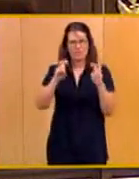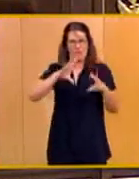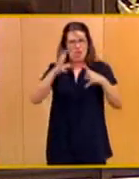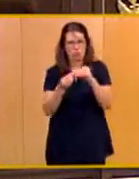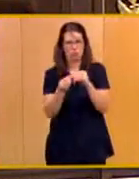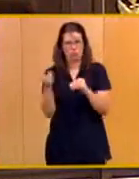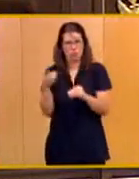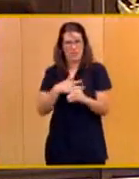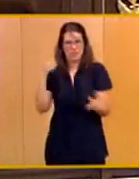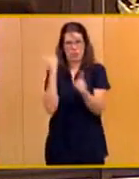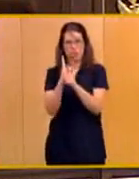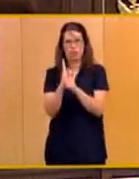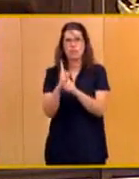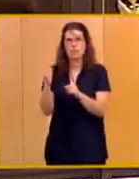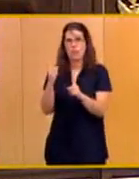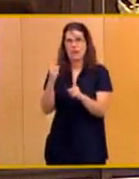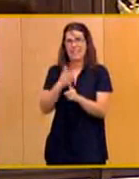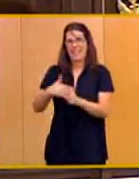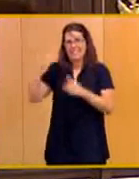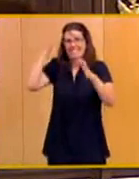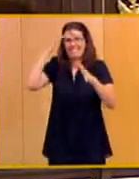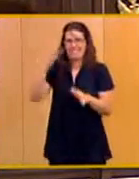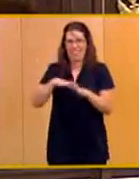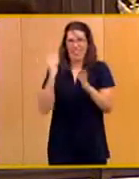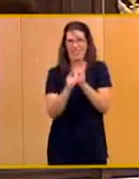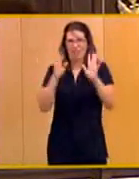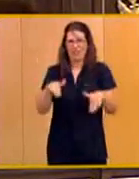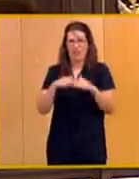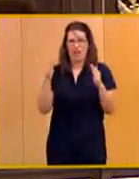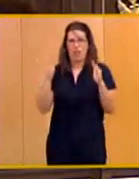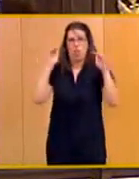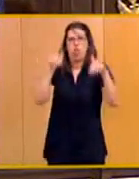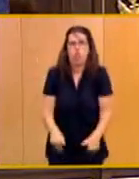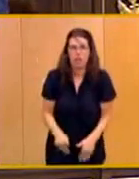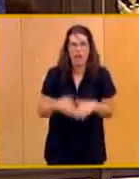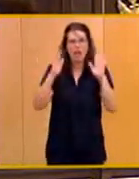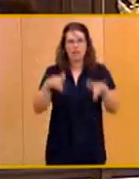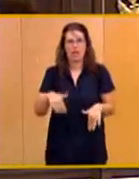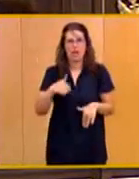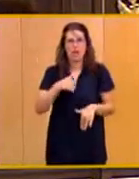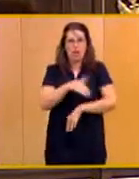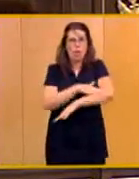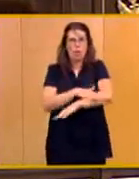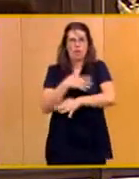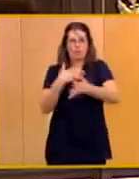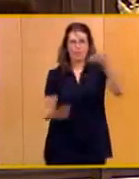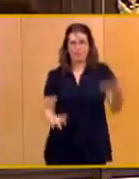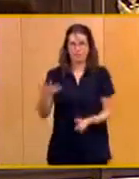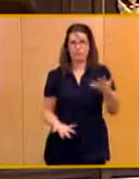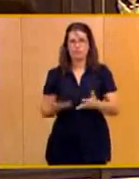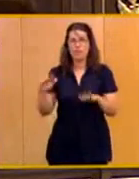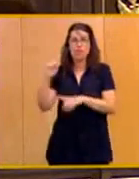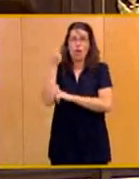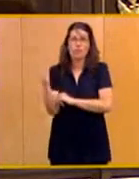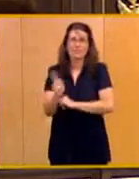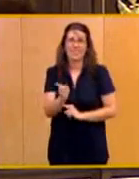que el decreto se rechazara y eso hiciera caer al Gobierno. No lo consiguió. Tuvieron que ser algunos grupos